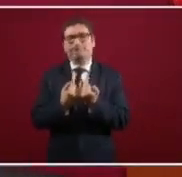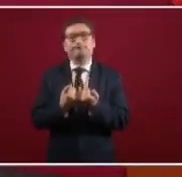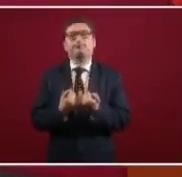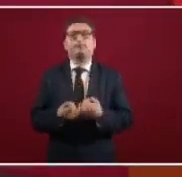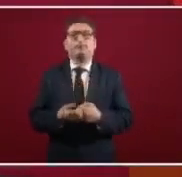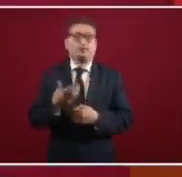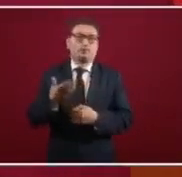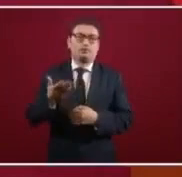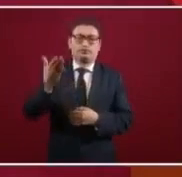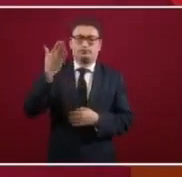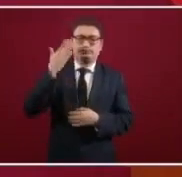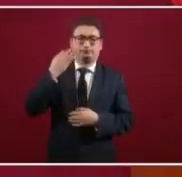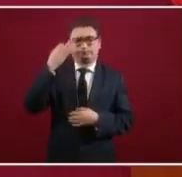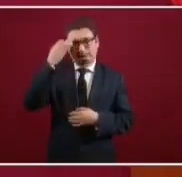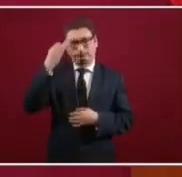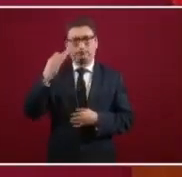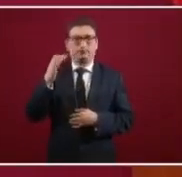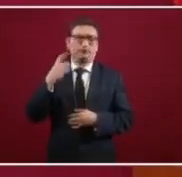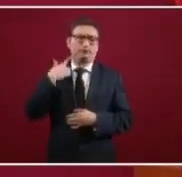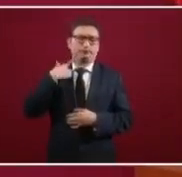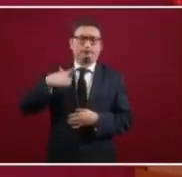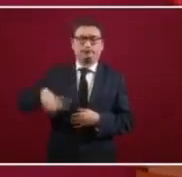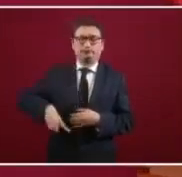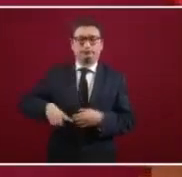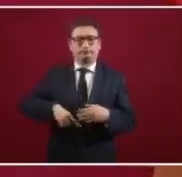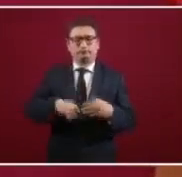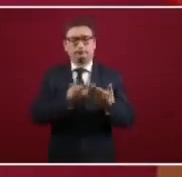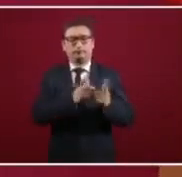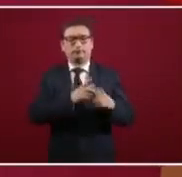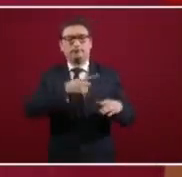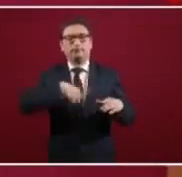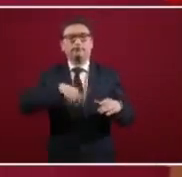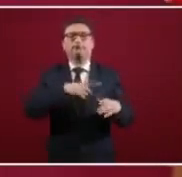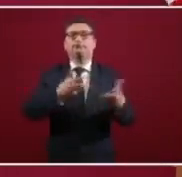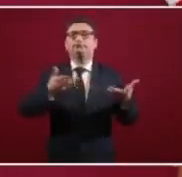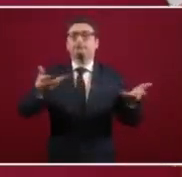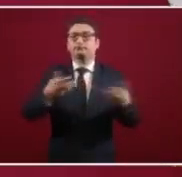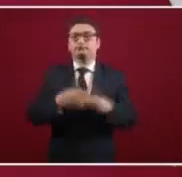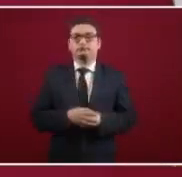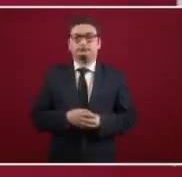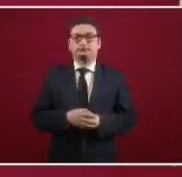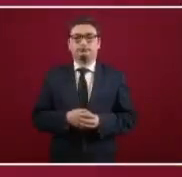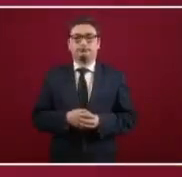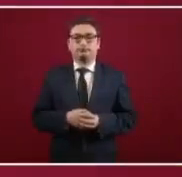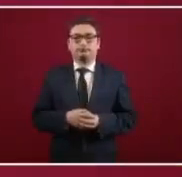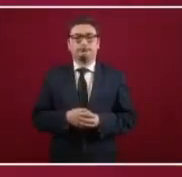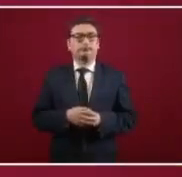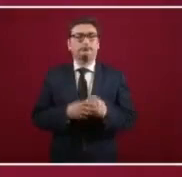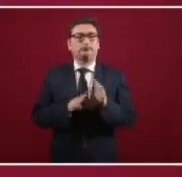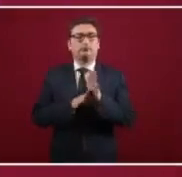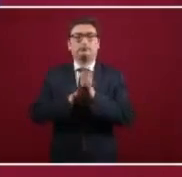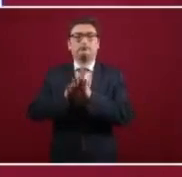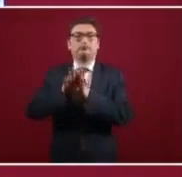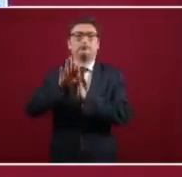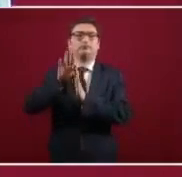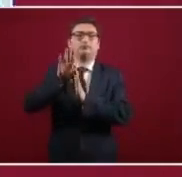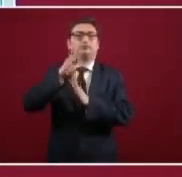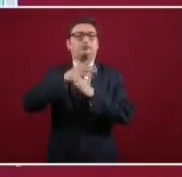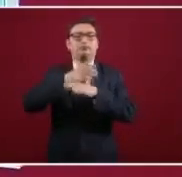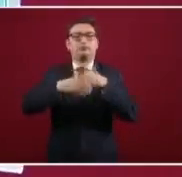en la época neoliberal lo que importaba era el crecimiento